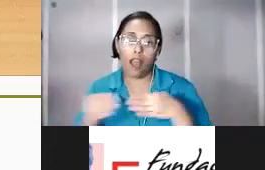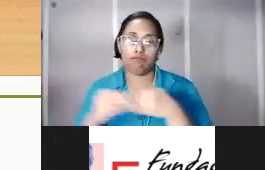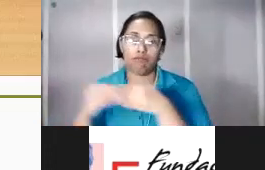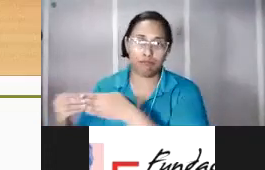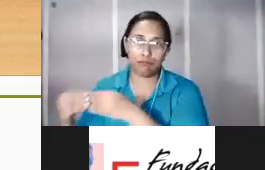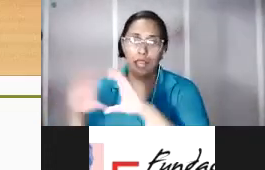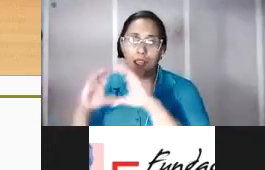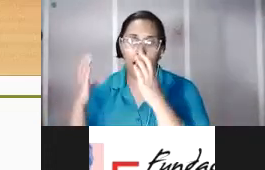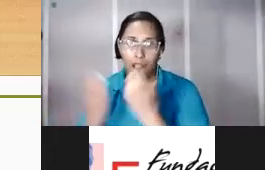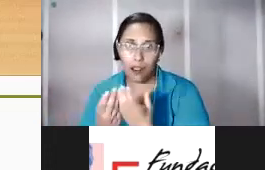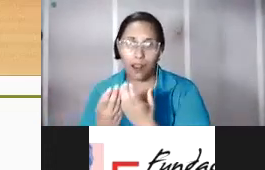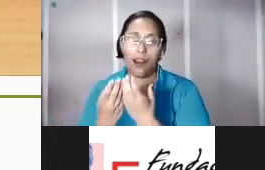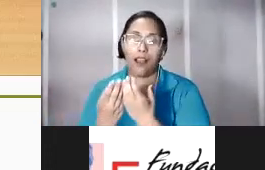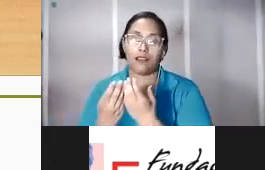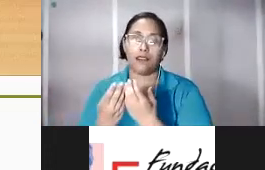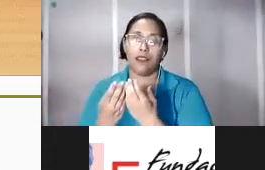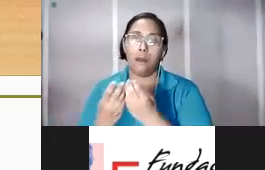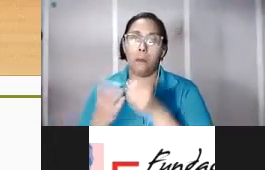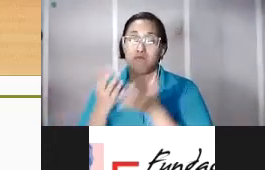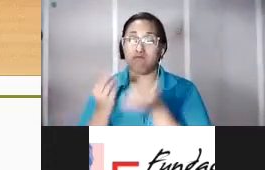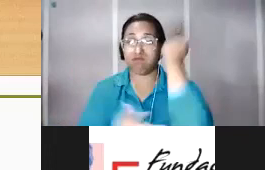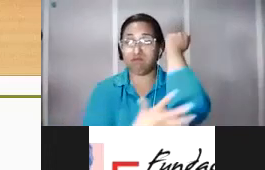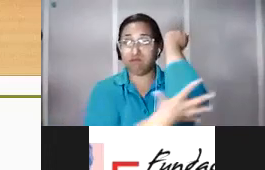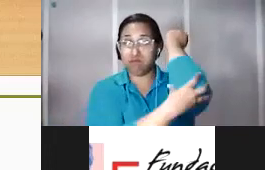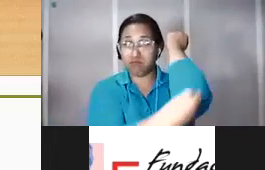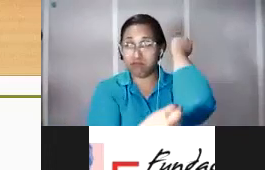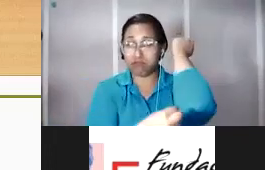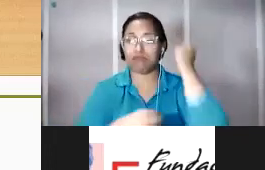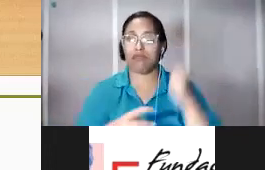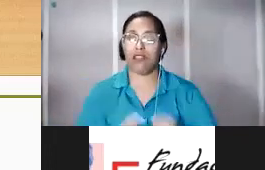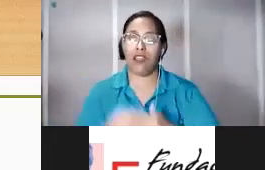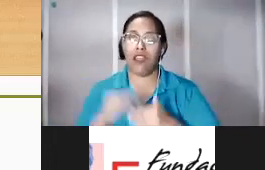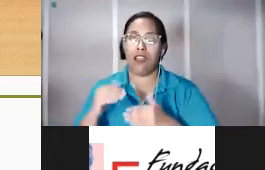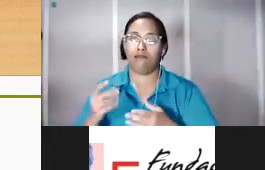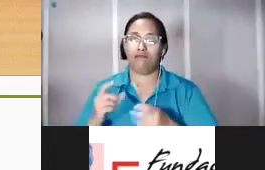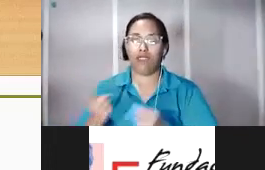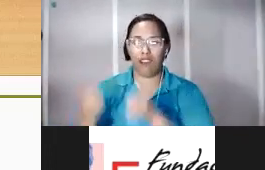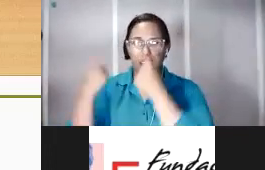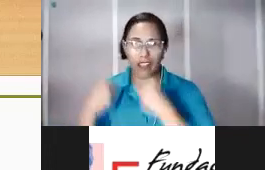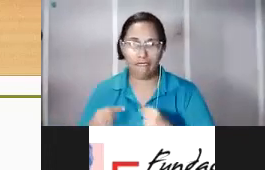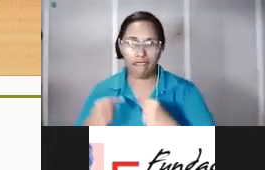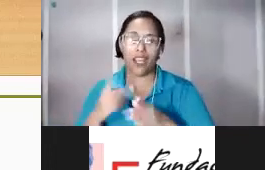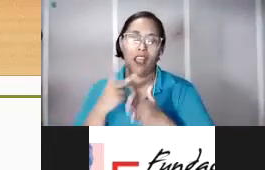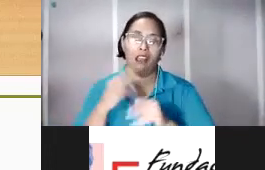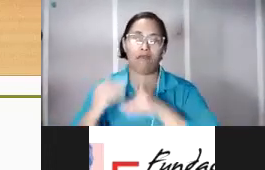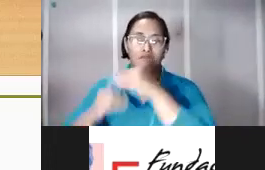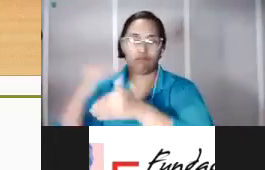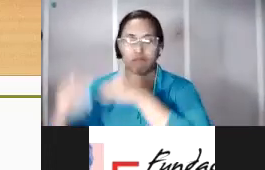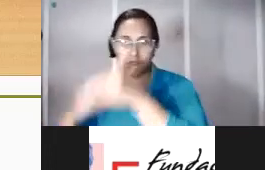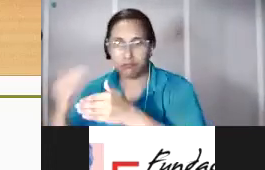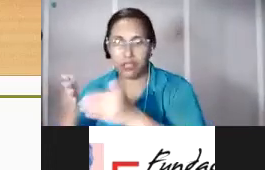sabría dirigir a las clases menos privilegiadas por el camino del progreso y